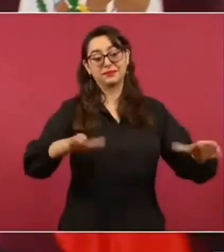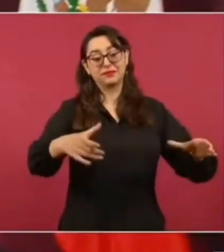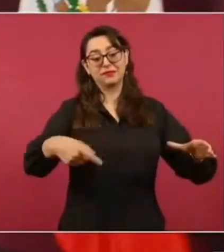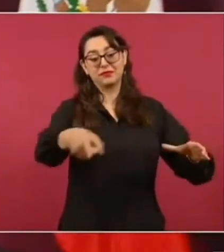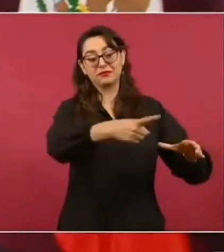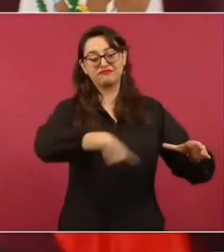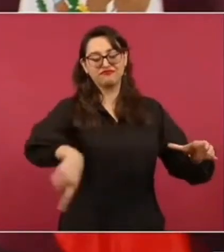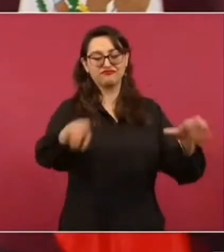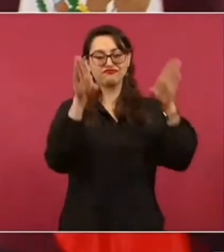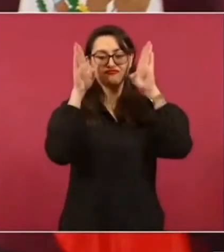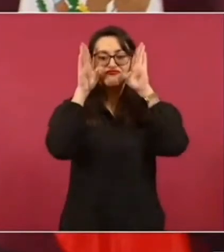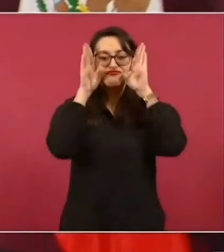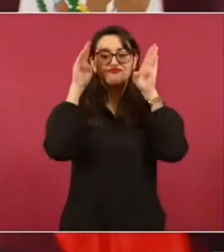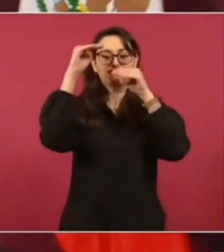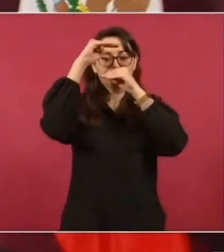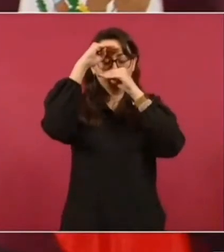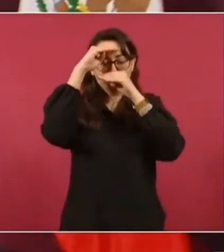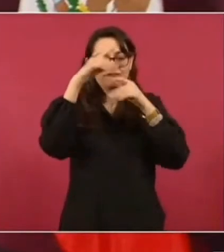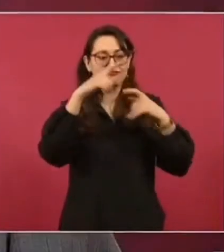no sirvió.